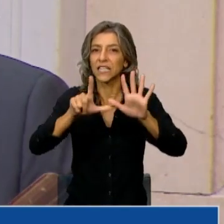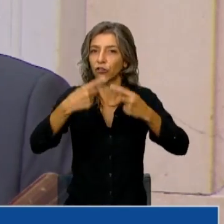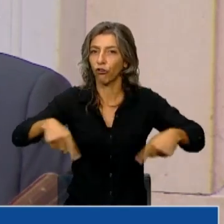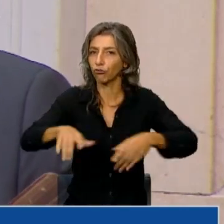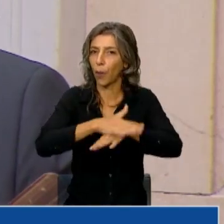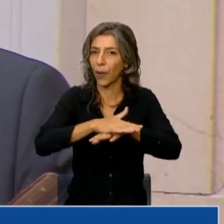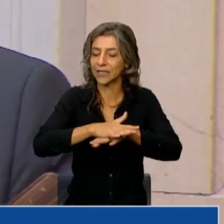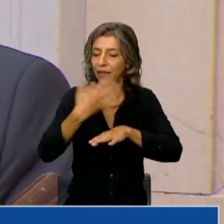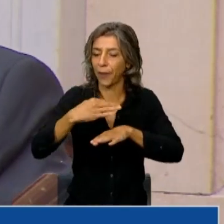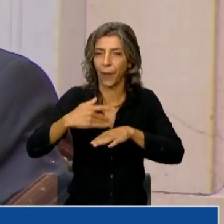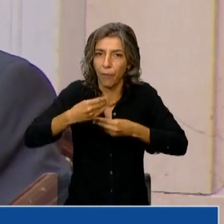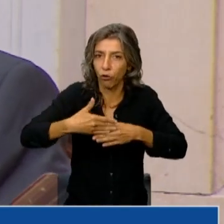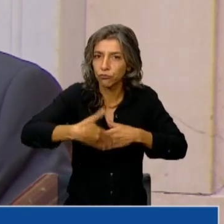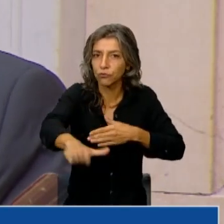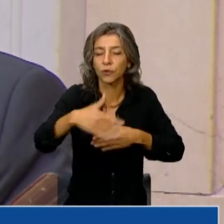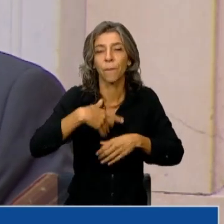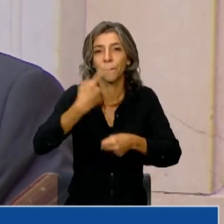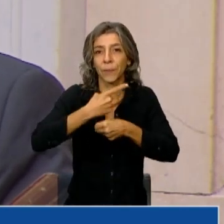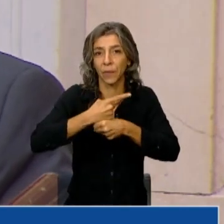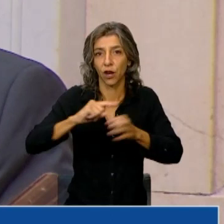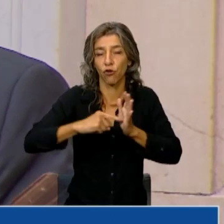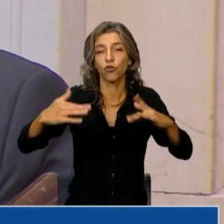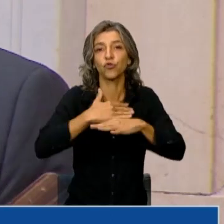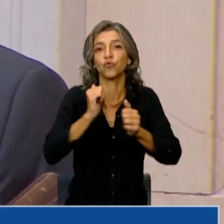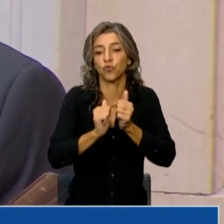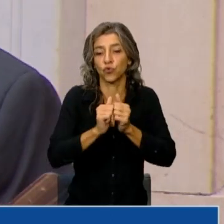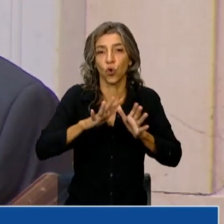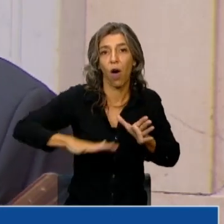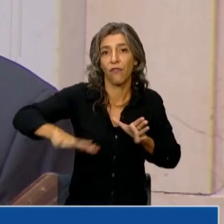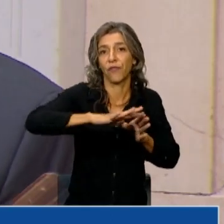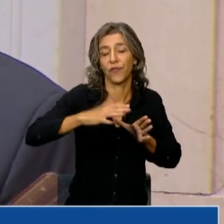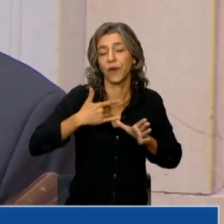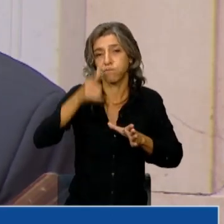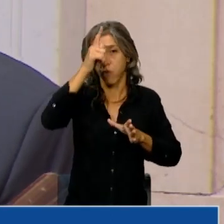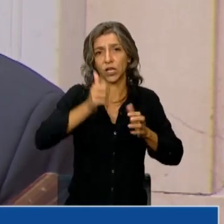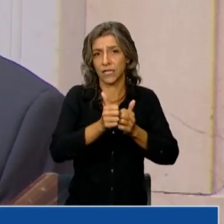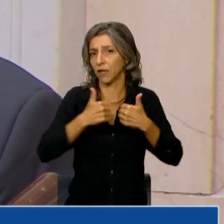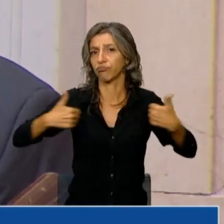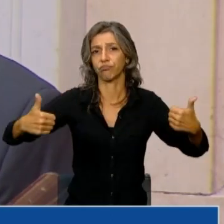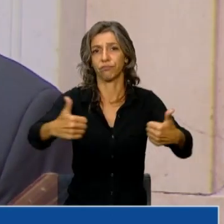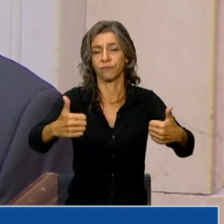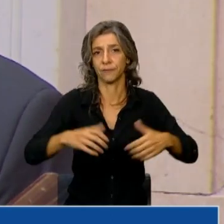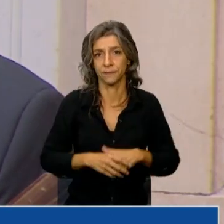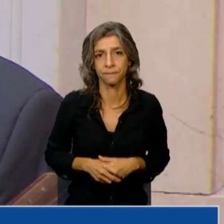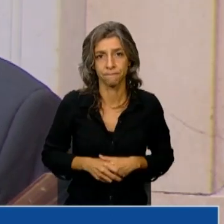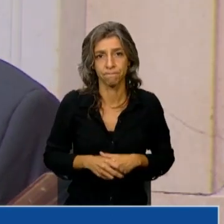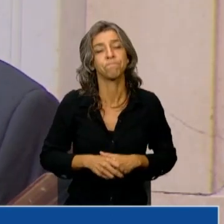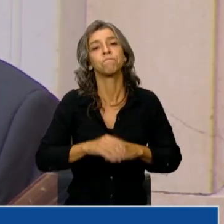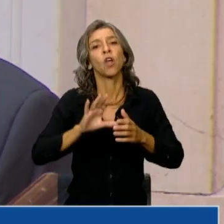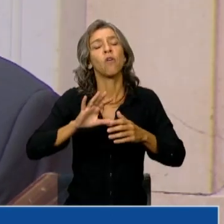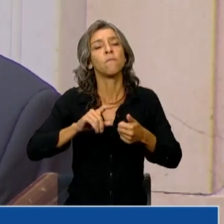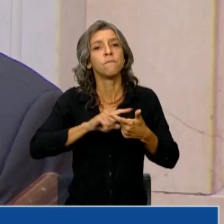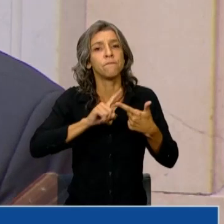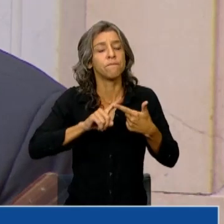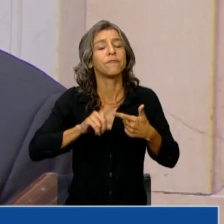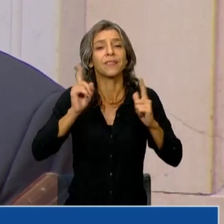adelante. Primero, sitiar la ciudad de Rosario con las fuerzas federales, derribar la lógica política que lleva adelante el